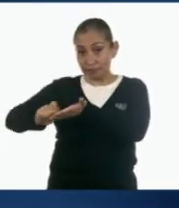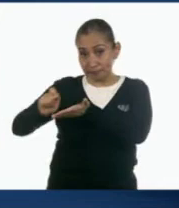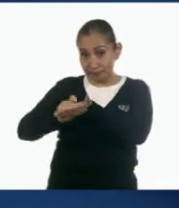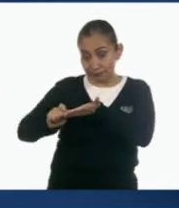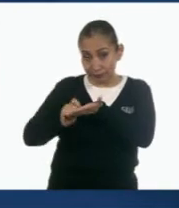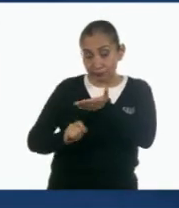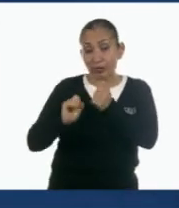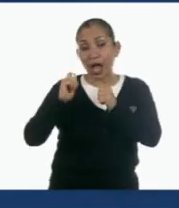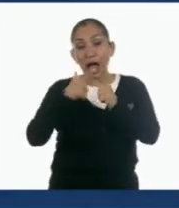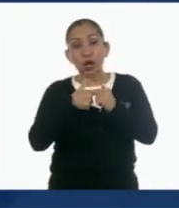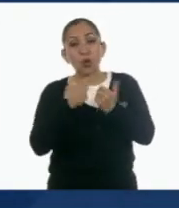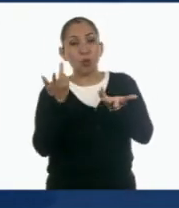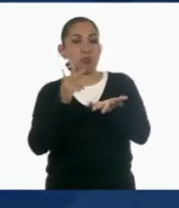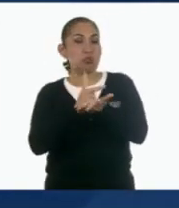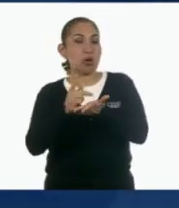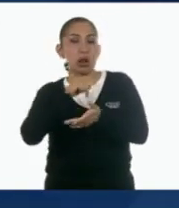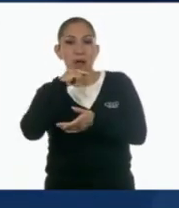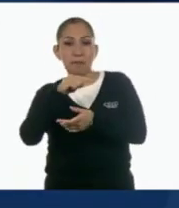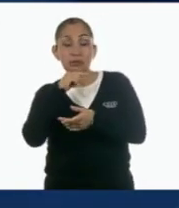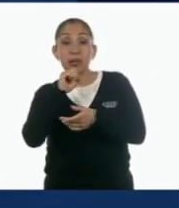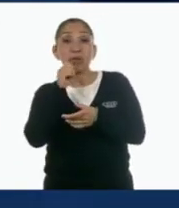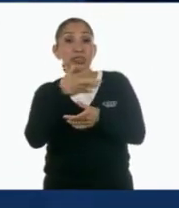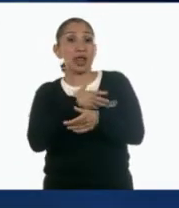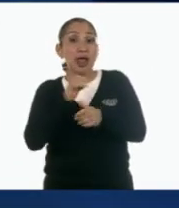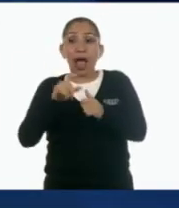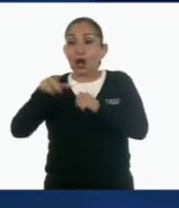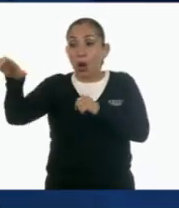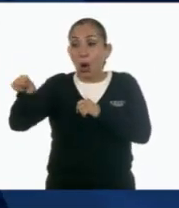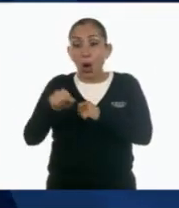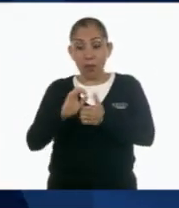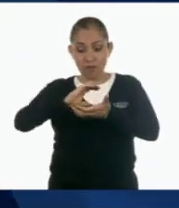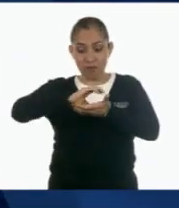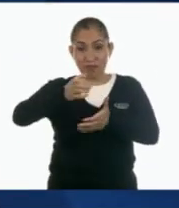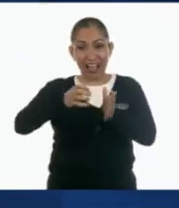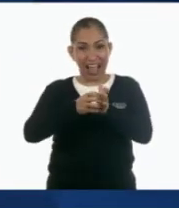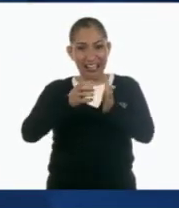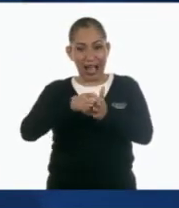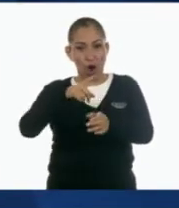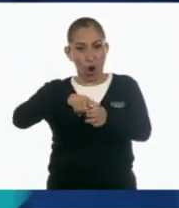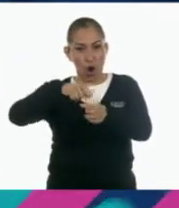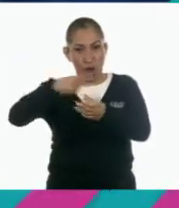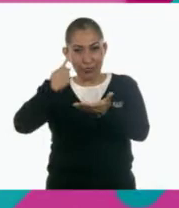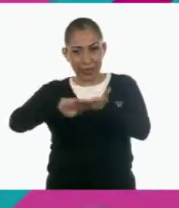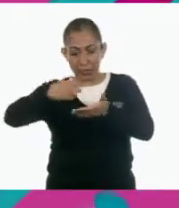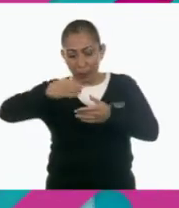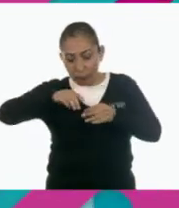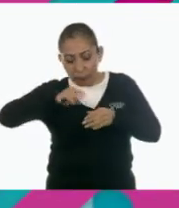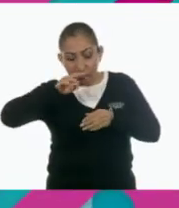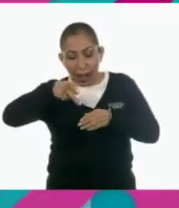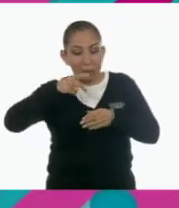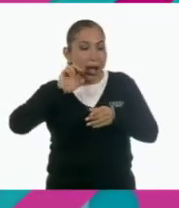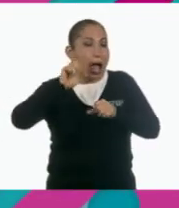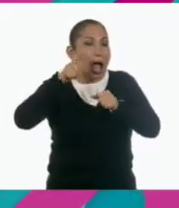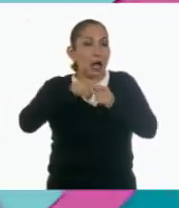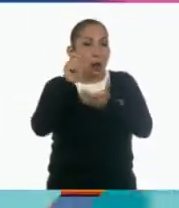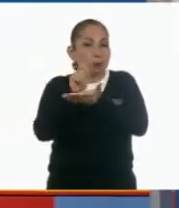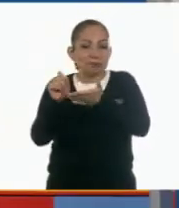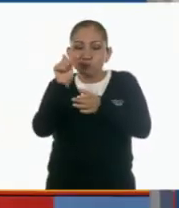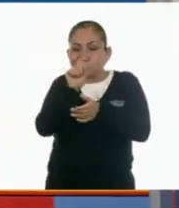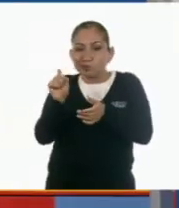notas, algo con que anotar. También si tienes a la mano tu lapicera con tus colores para poder personalizar algunos